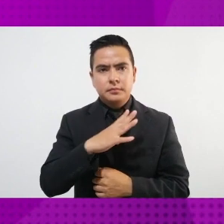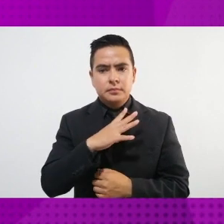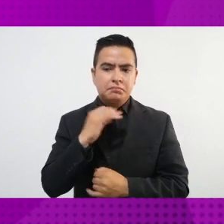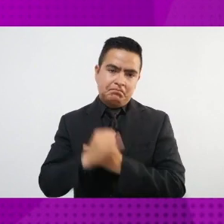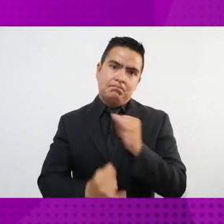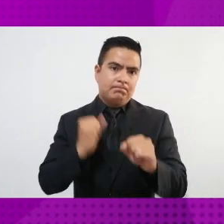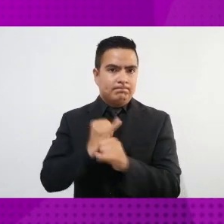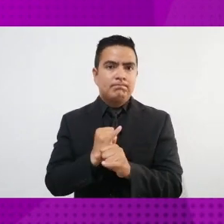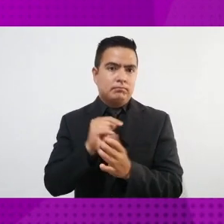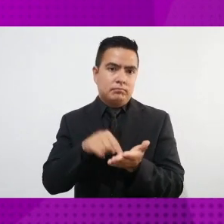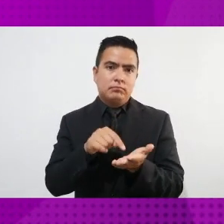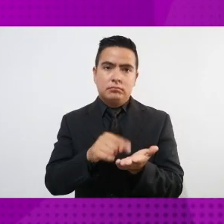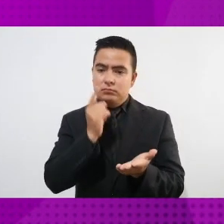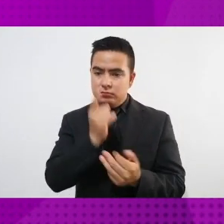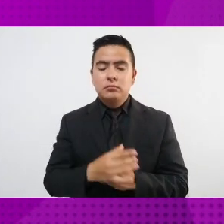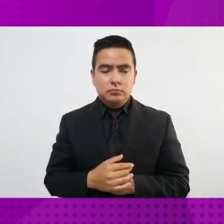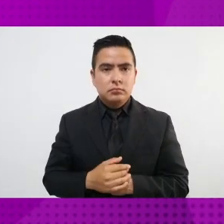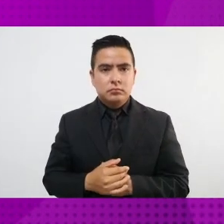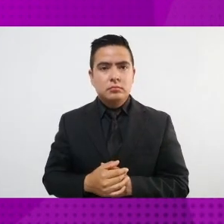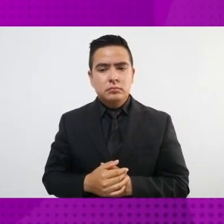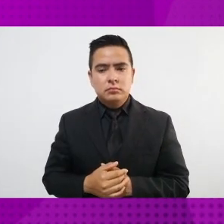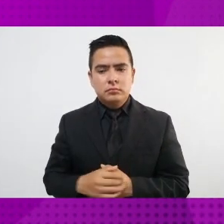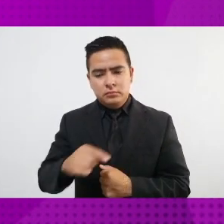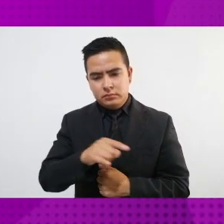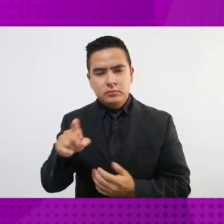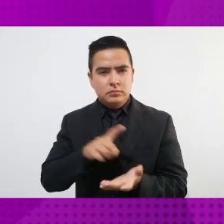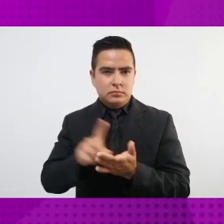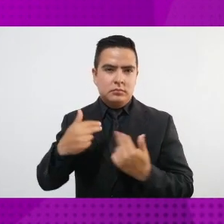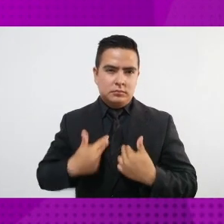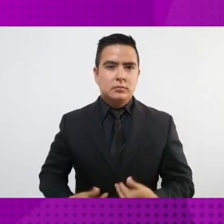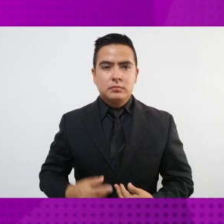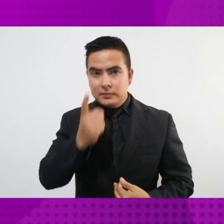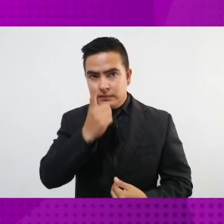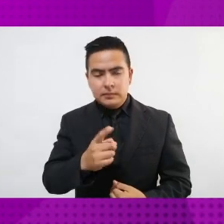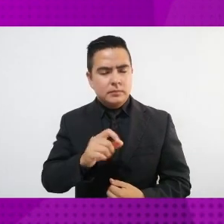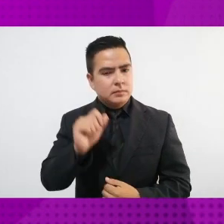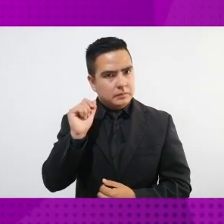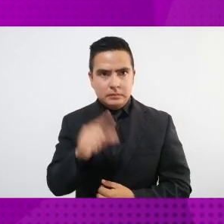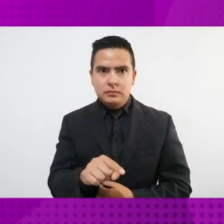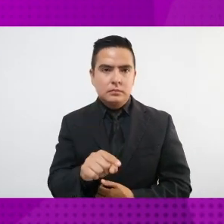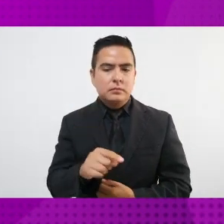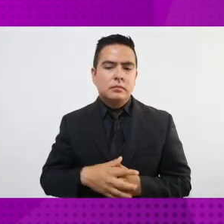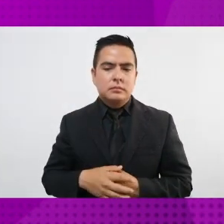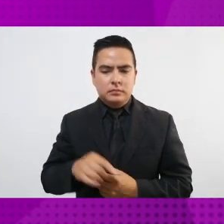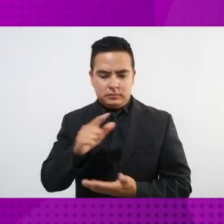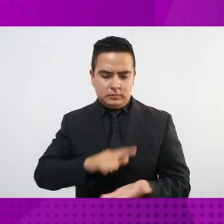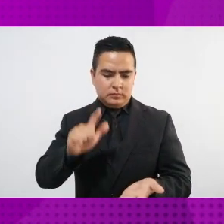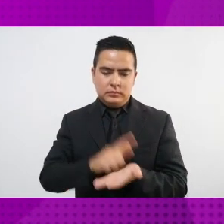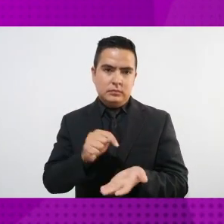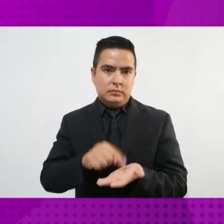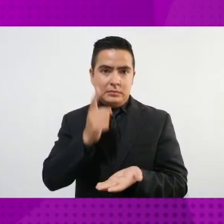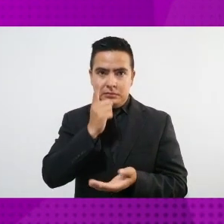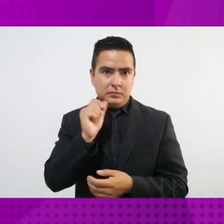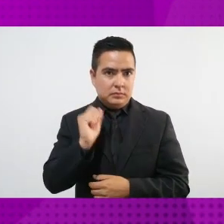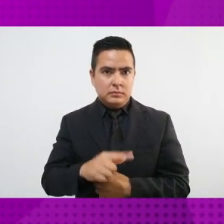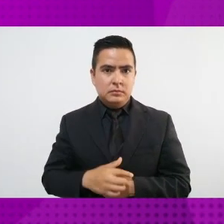nivel internacional. Pensemos en la Convención Americana sobre Derechos Humanos. El artículo 27 dice exactamente lo mismo que la Constitución Mexicana.